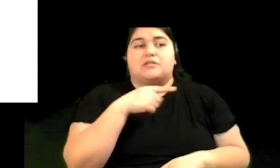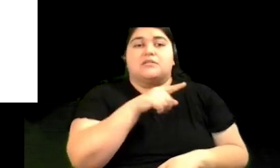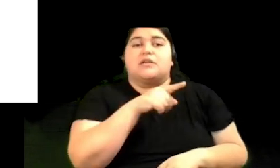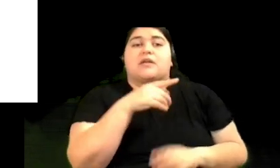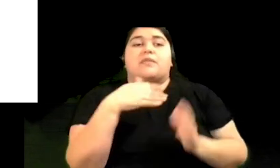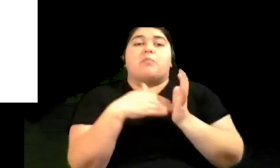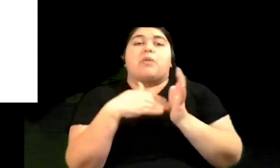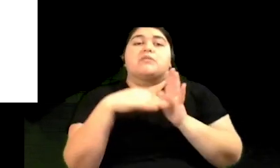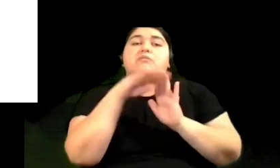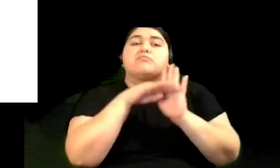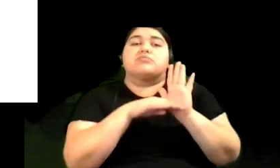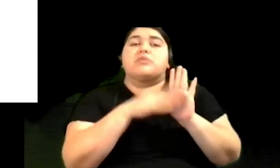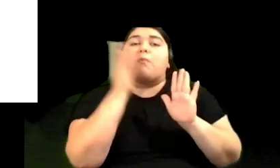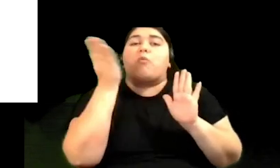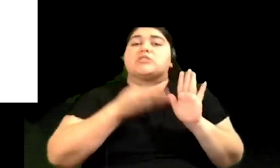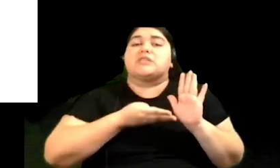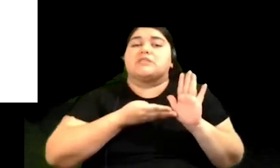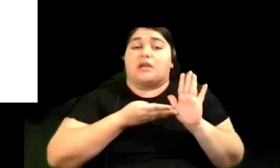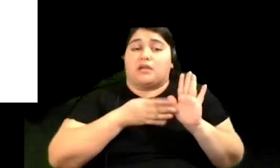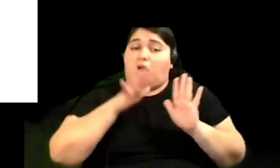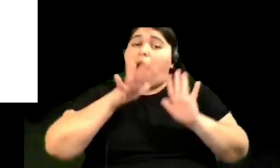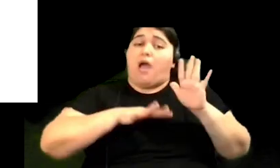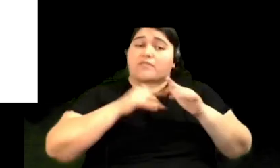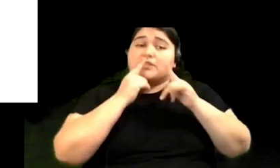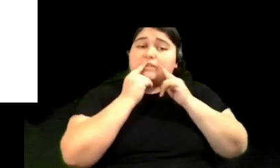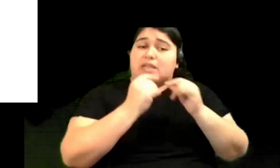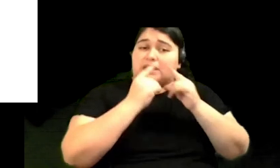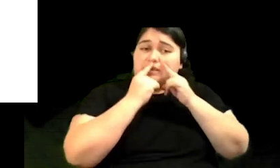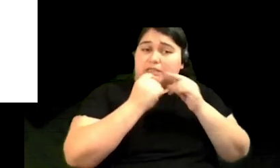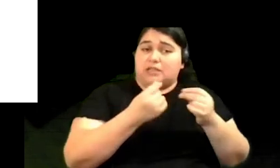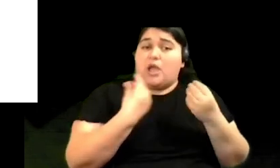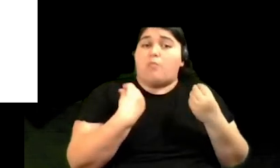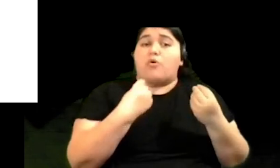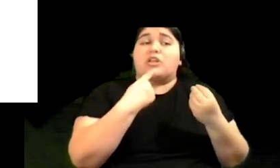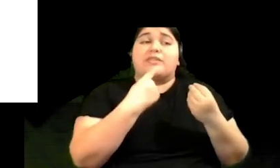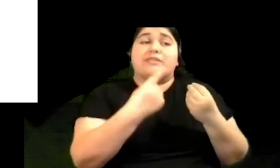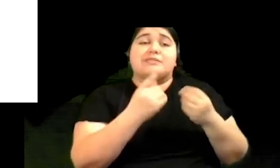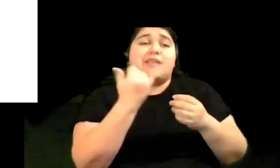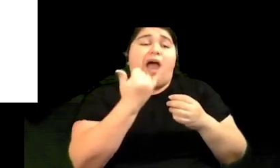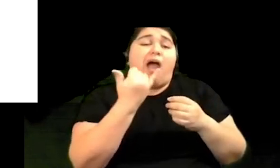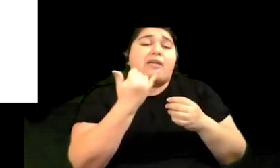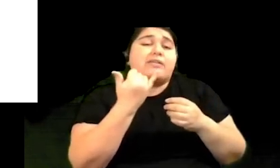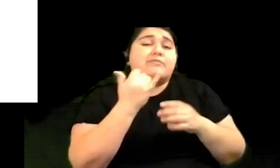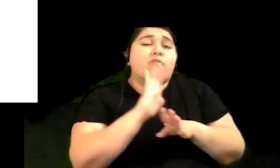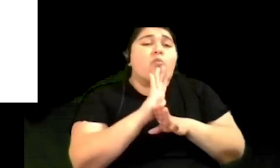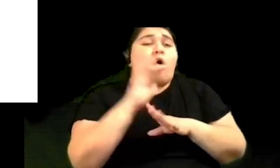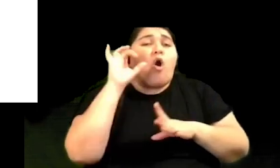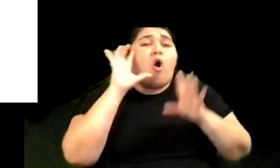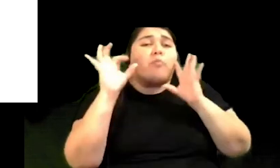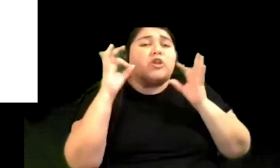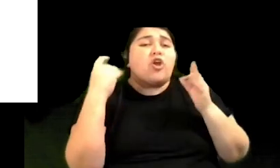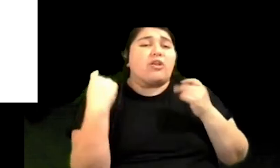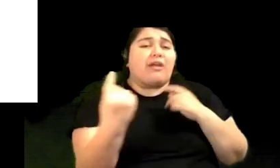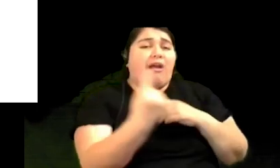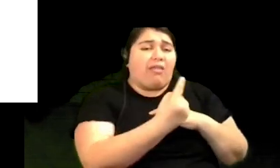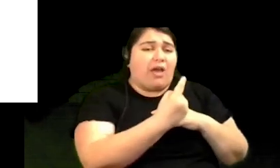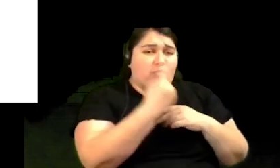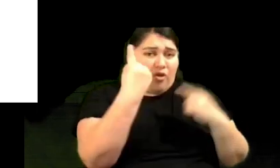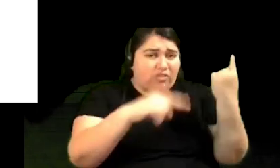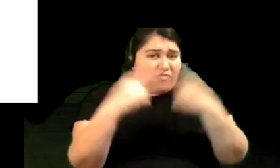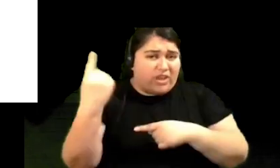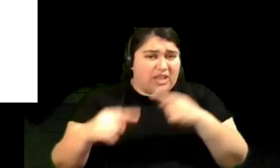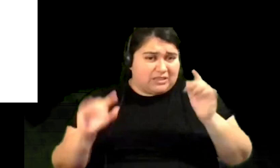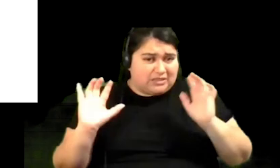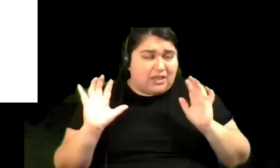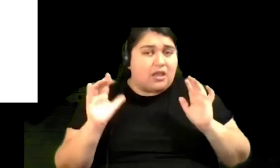permite? Esto se critica a veces el mecanismo administrativo porque se dice que es muy subjetivo. Depende de cada regulador, puede tener un